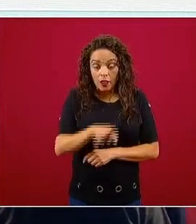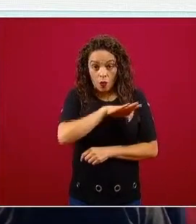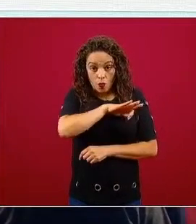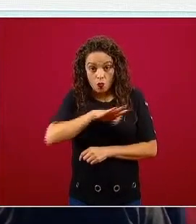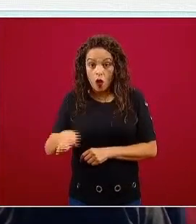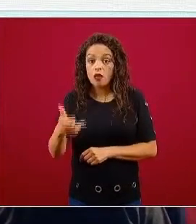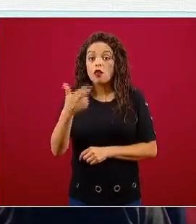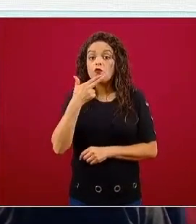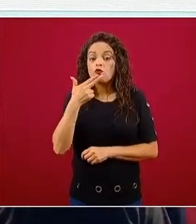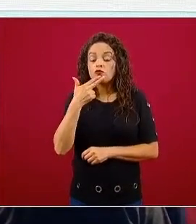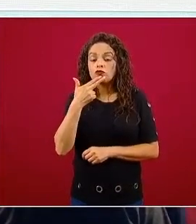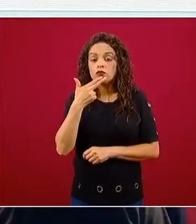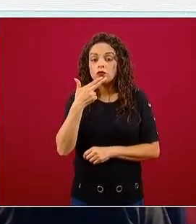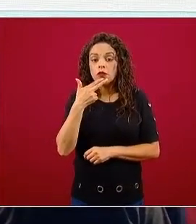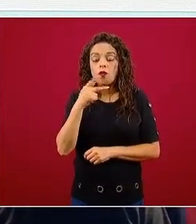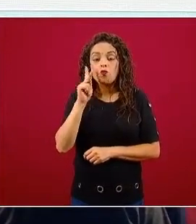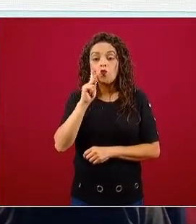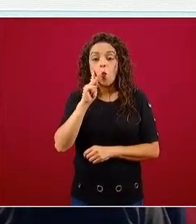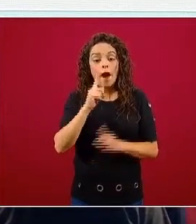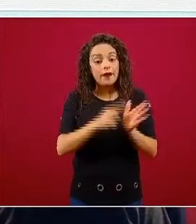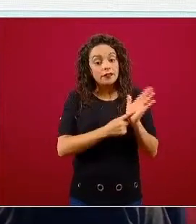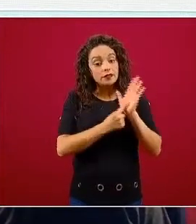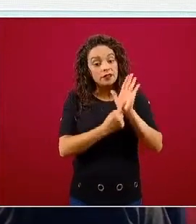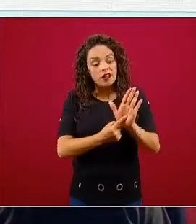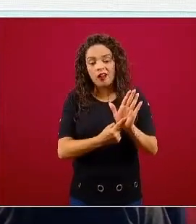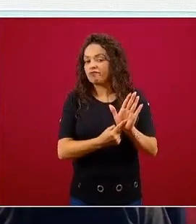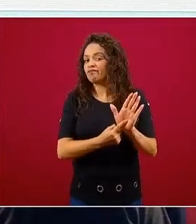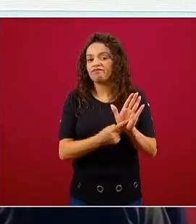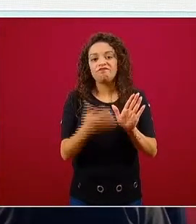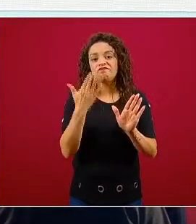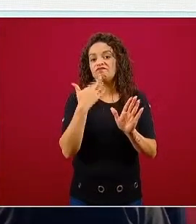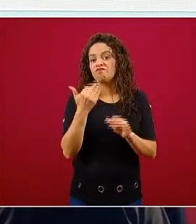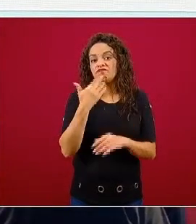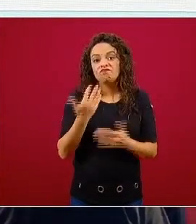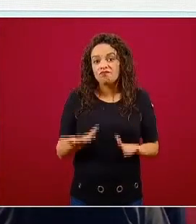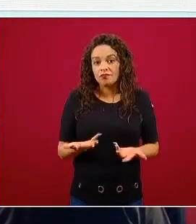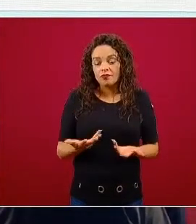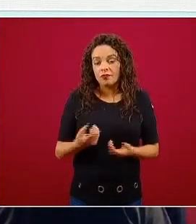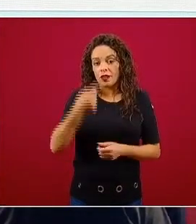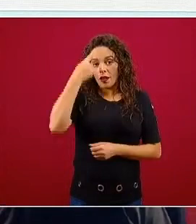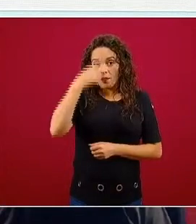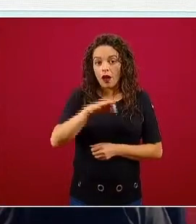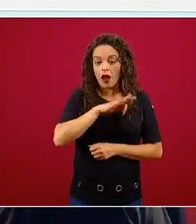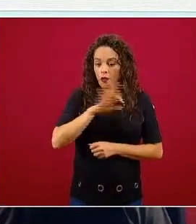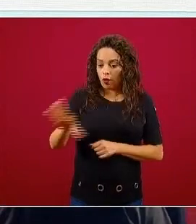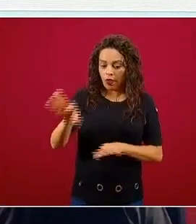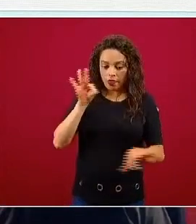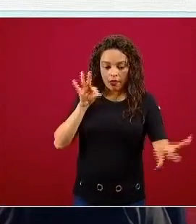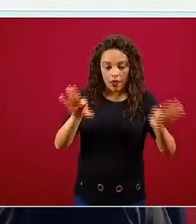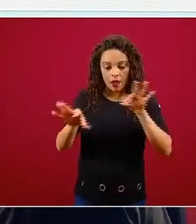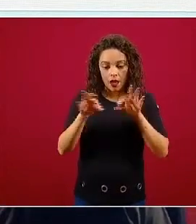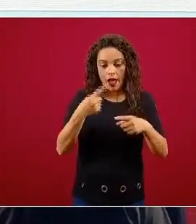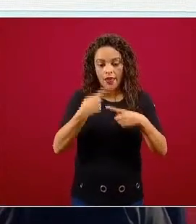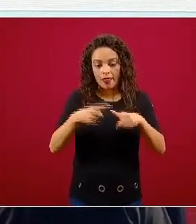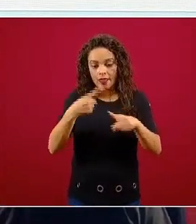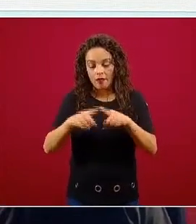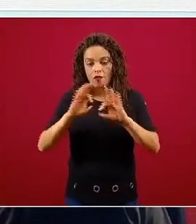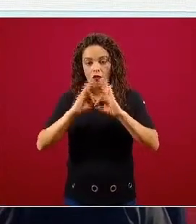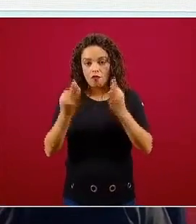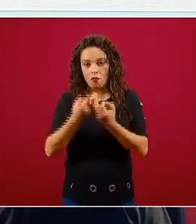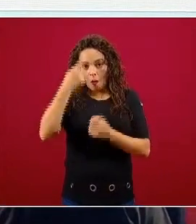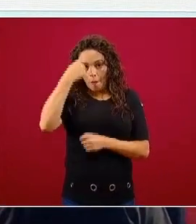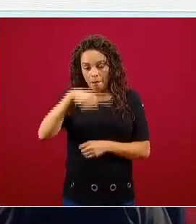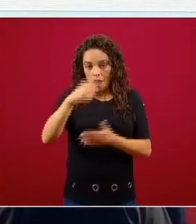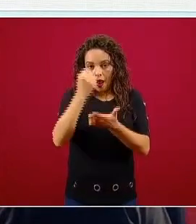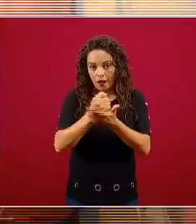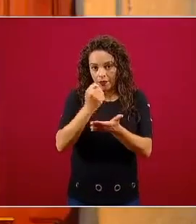como evidencia para poder nosotros encontrar alternativas de tratamiento que sean realmente útiles y